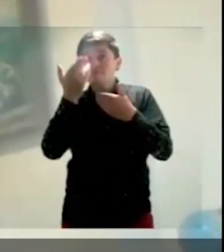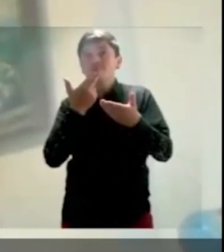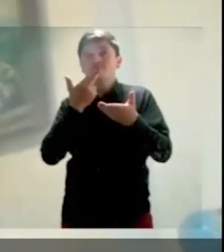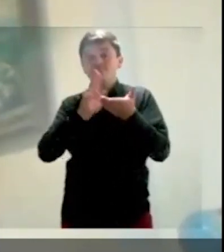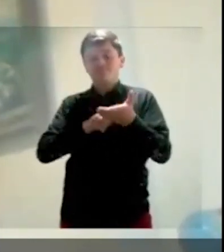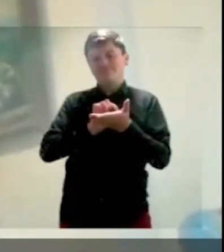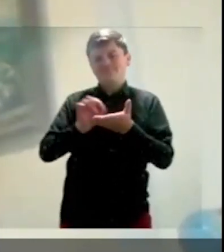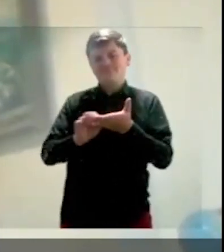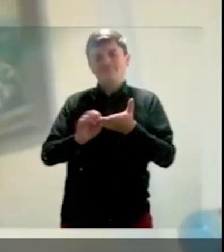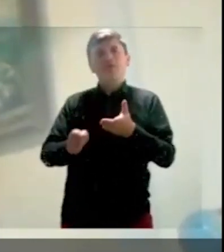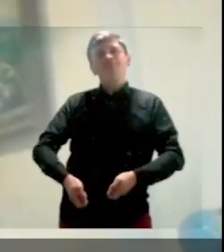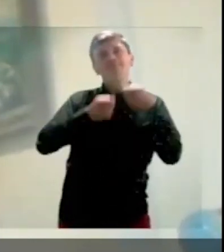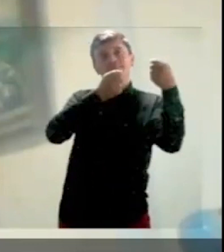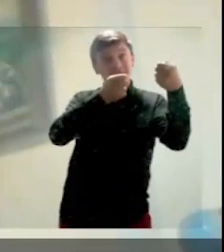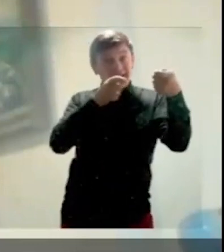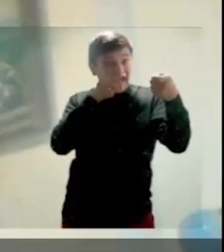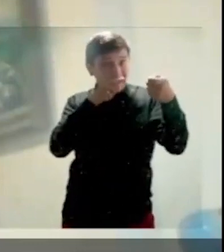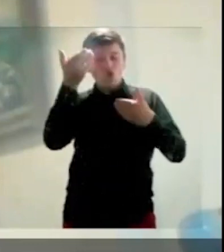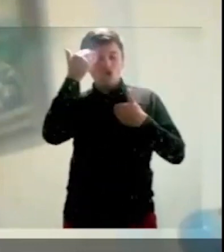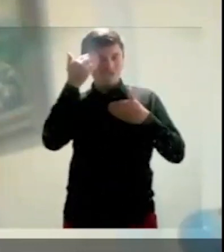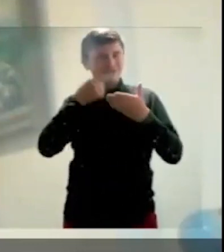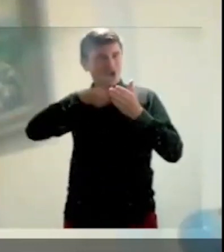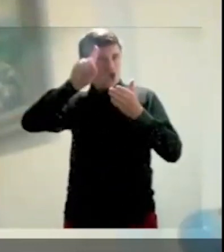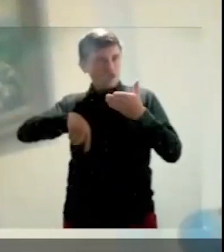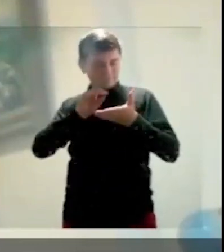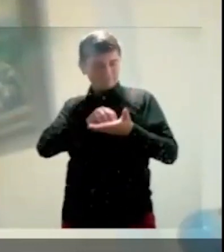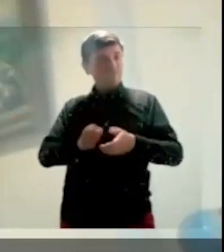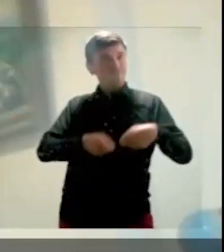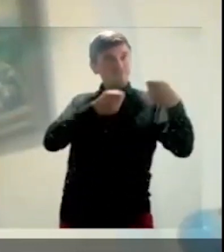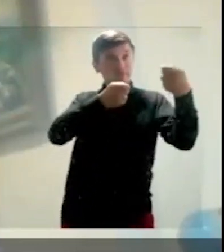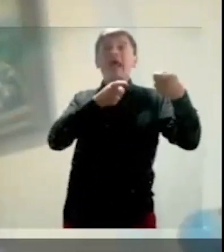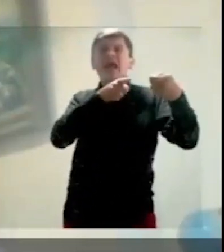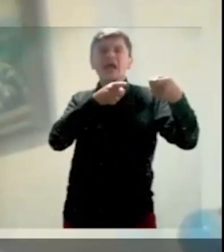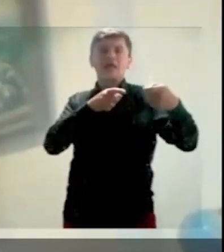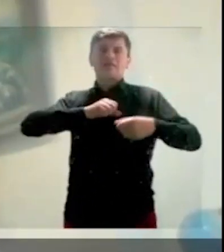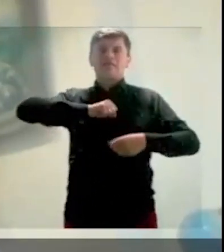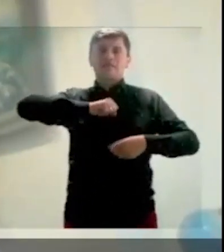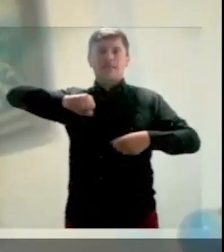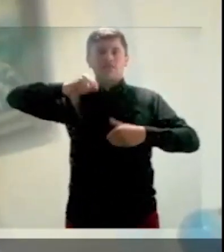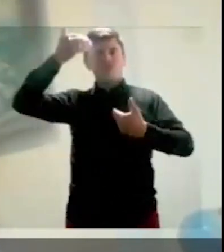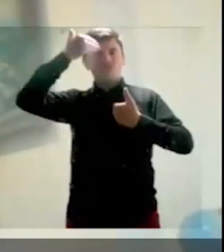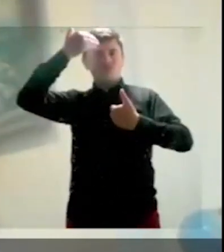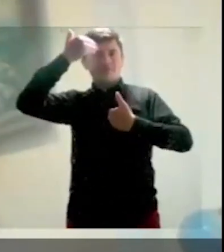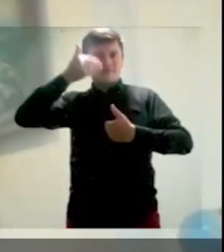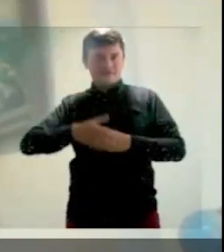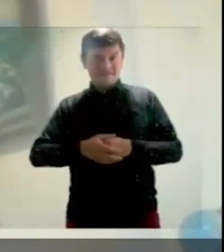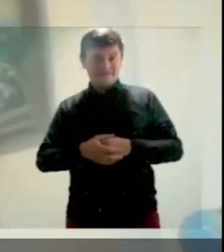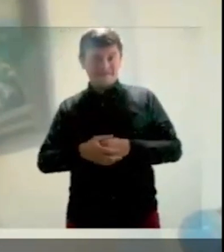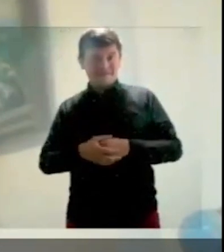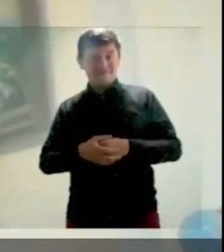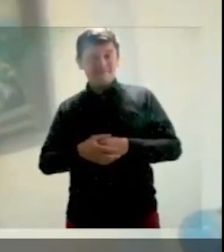al consentimiento, el consentimiento informado es un derecho fundamental. Aquí la Corte, por más que